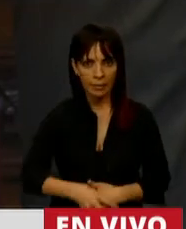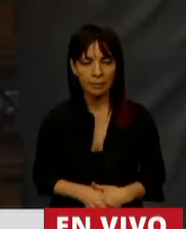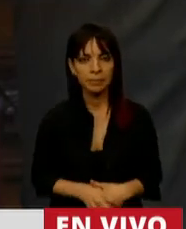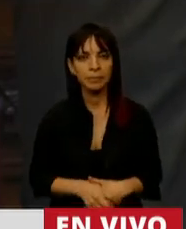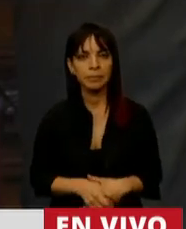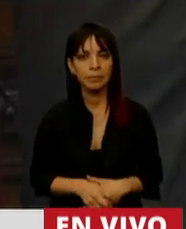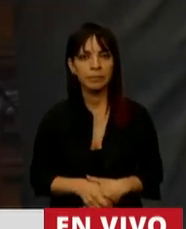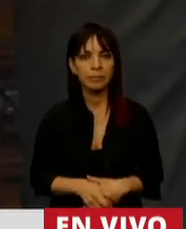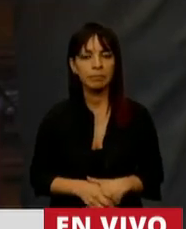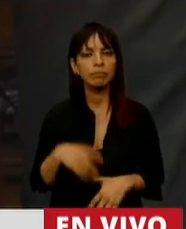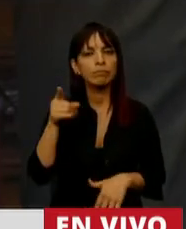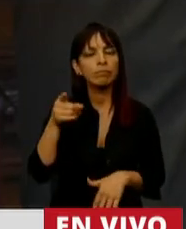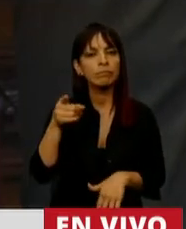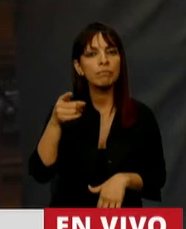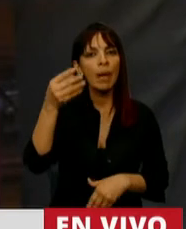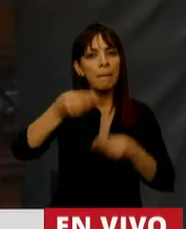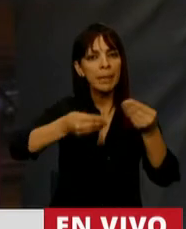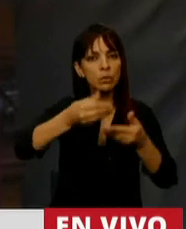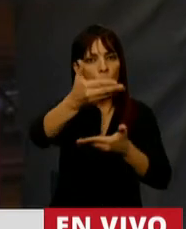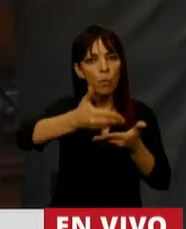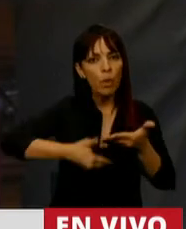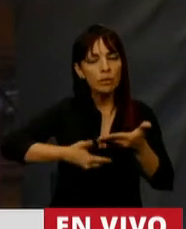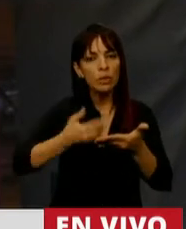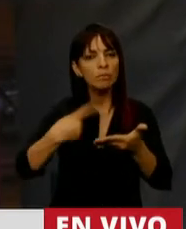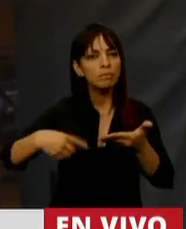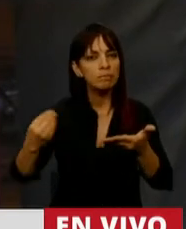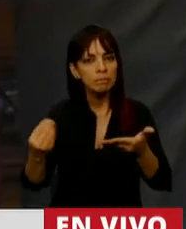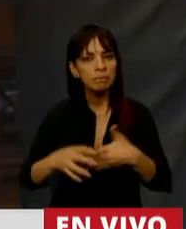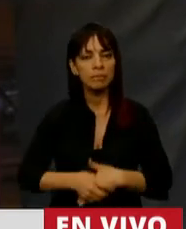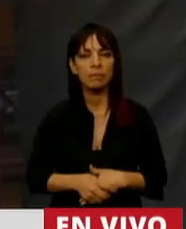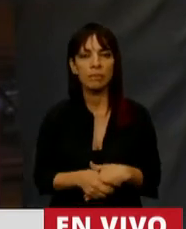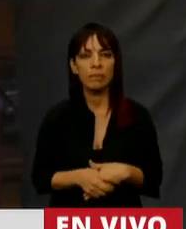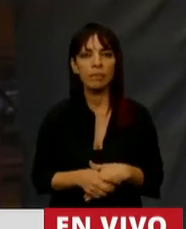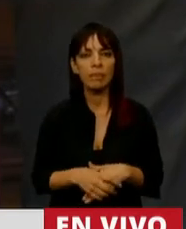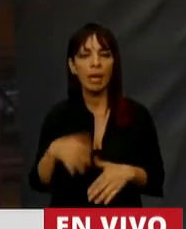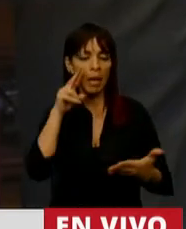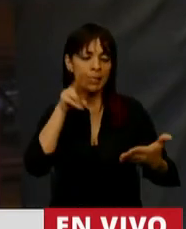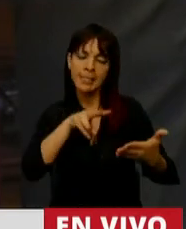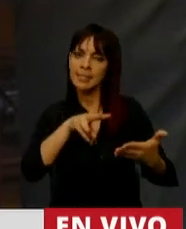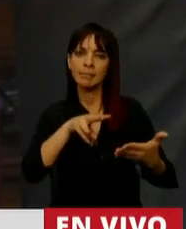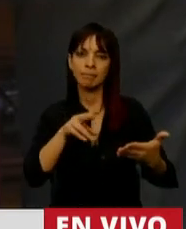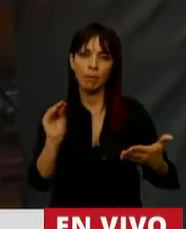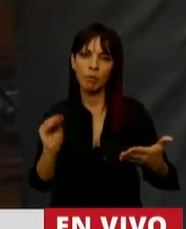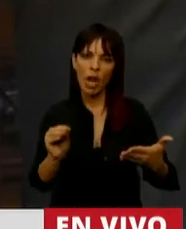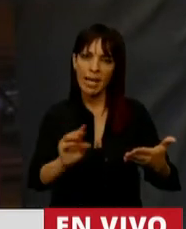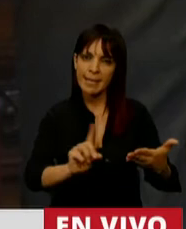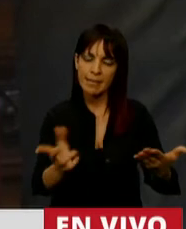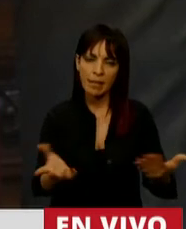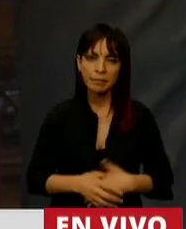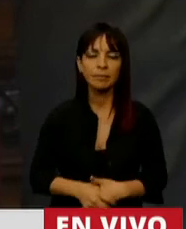Presupuesto que a todas luces luce insuficiente.